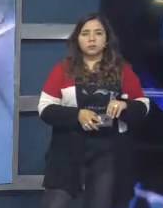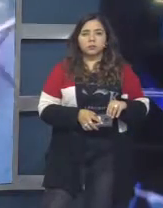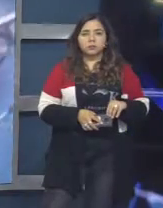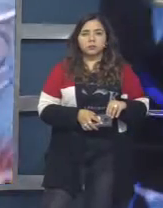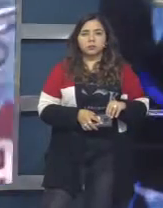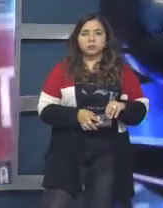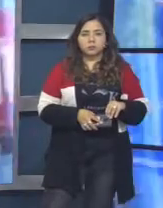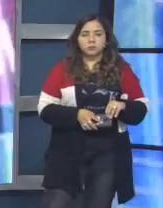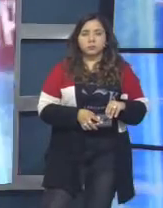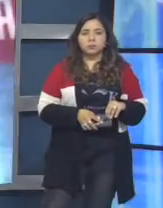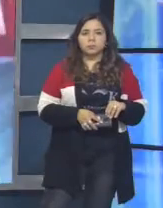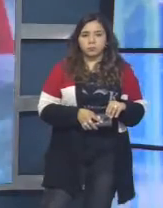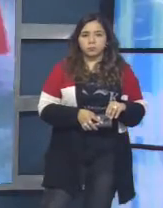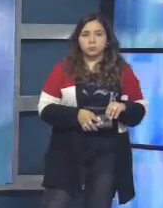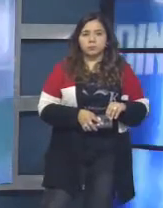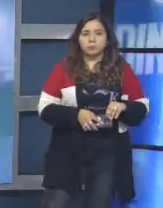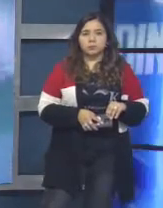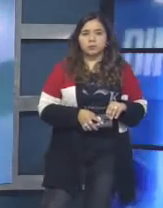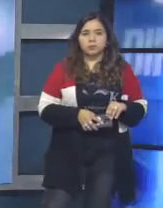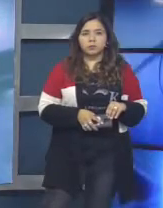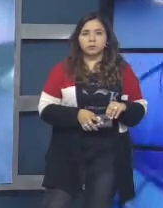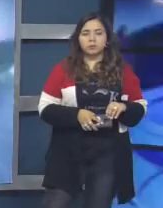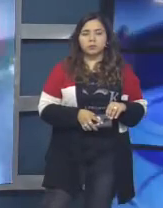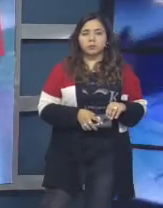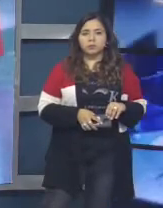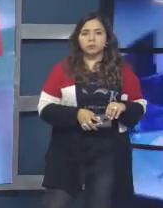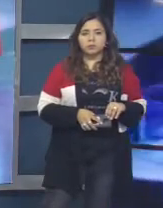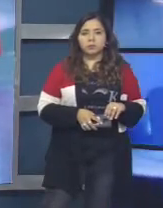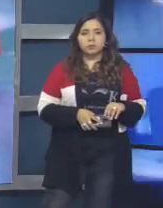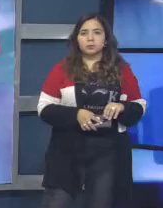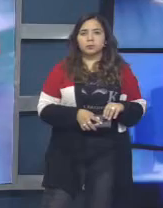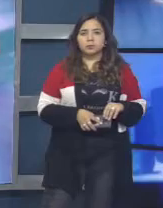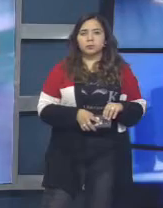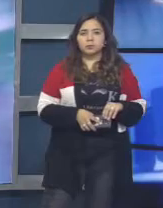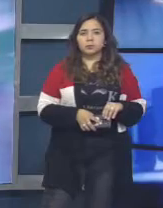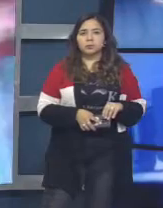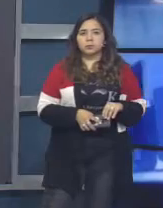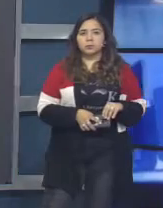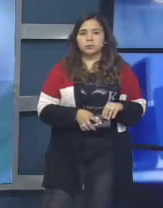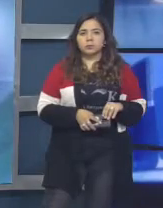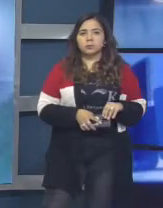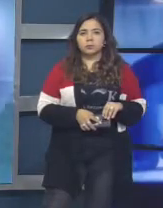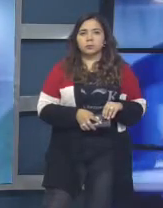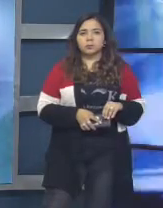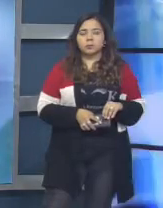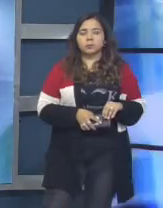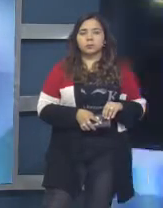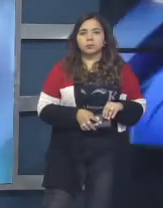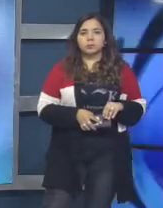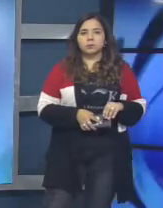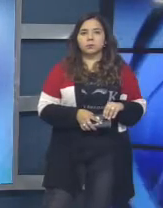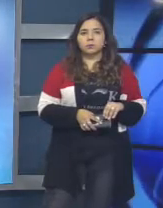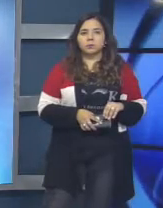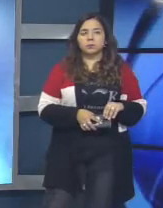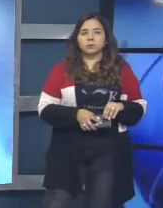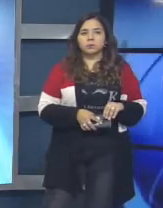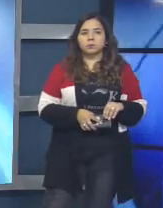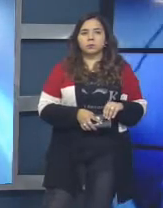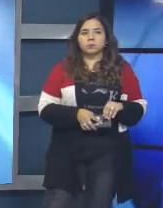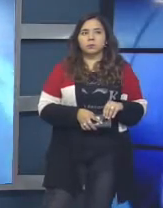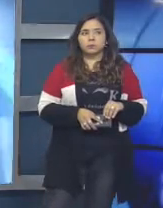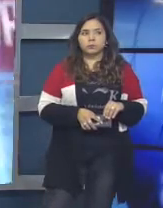muchos temas puntuales, uh-huh. Pero sobre todo el tema de la ayuda para el sector con el